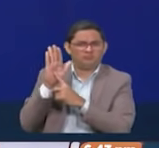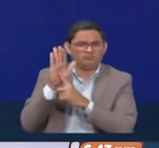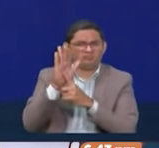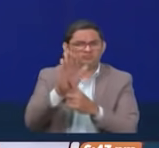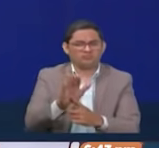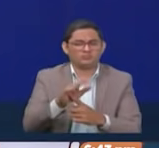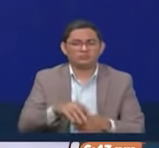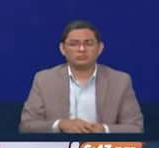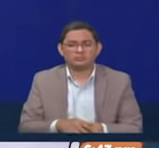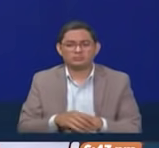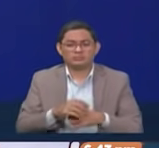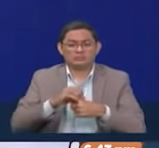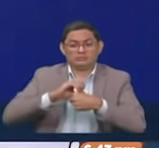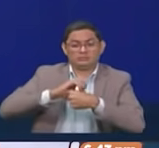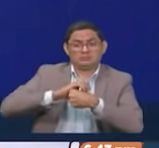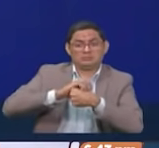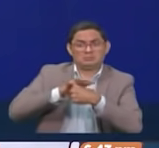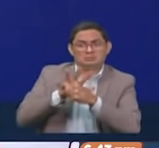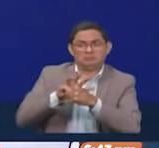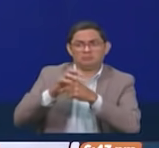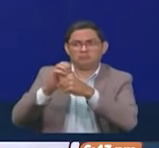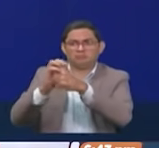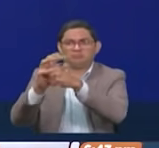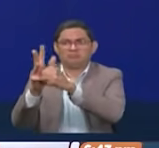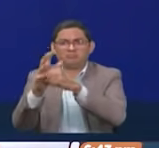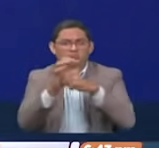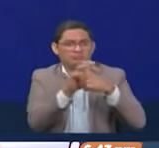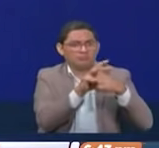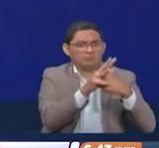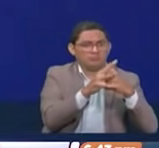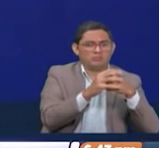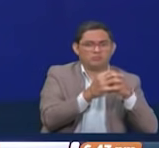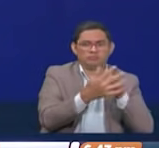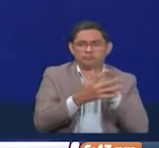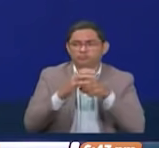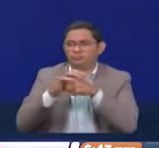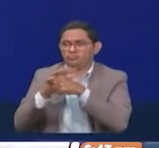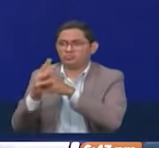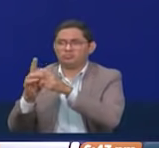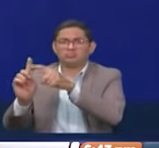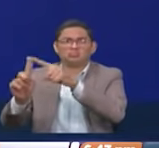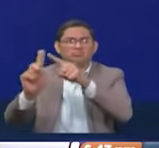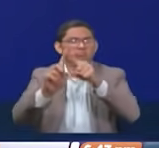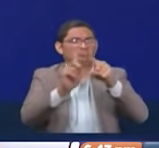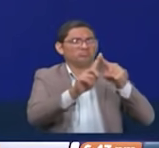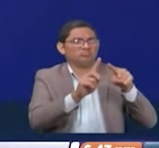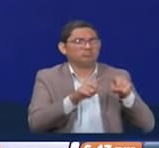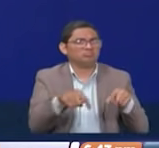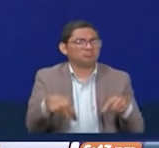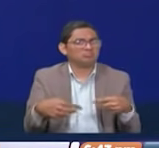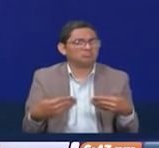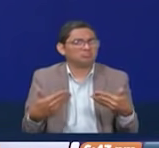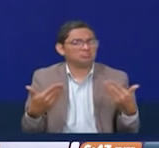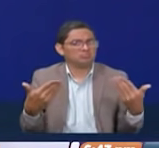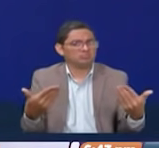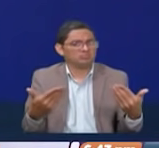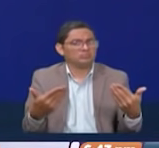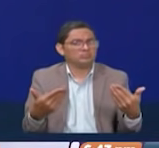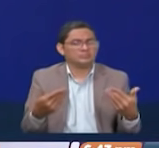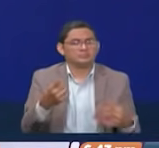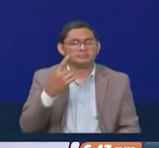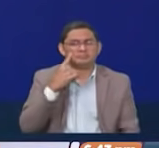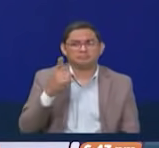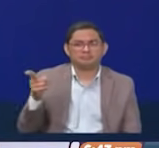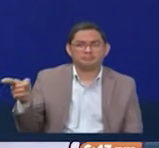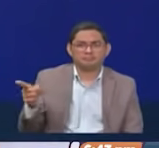cronológica de las variantes de saltos 2 que han circulado en nuestro país doctor